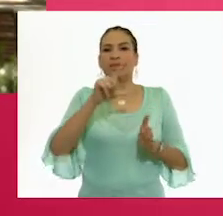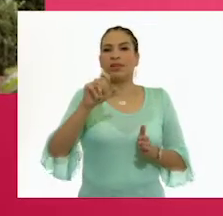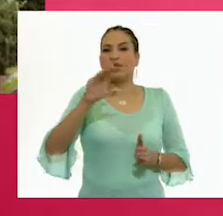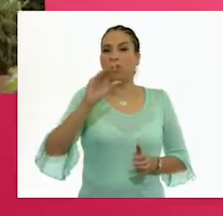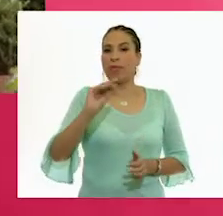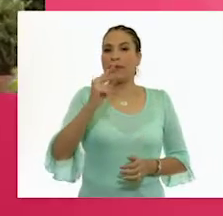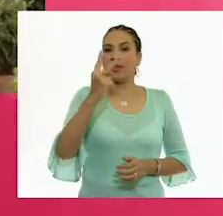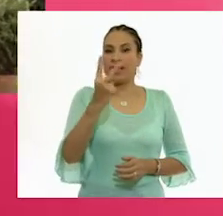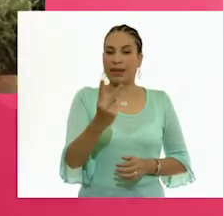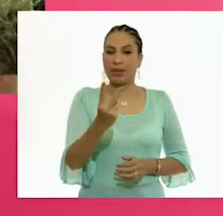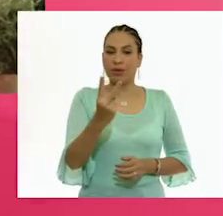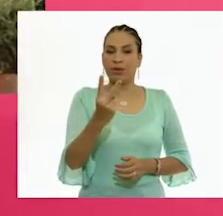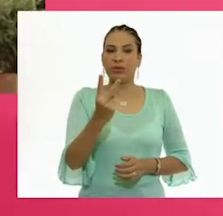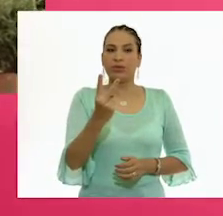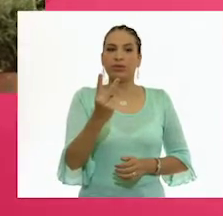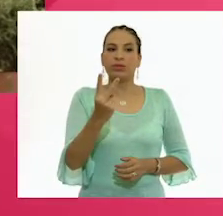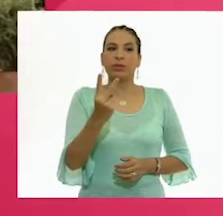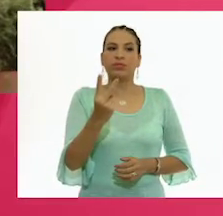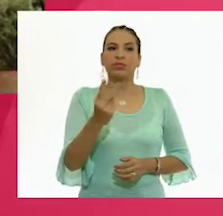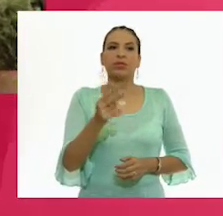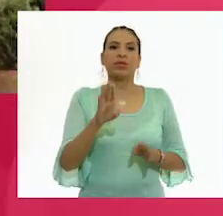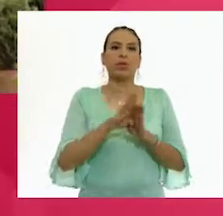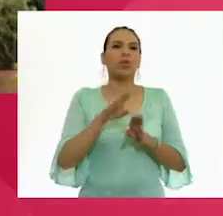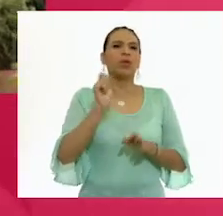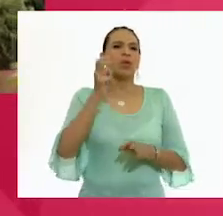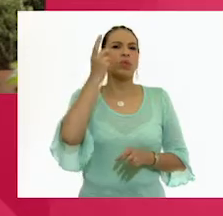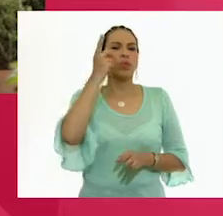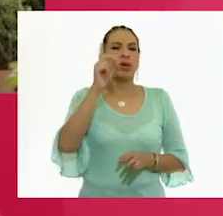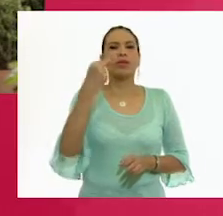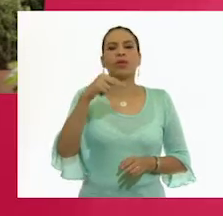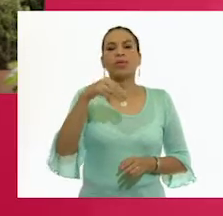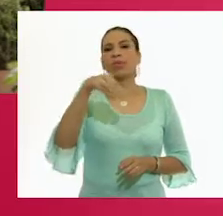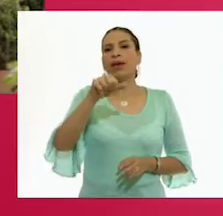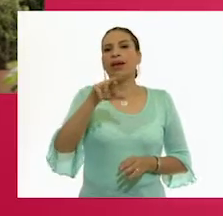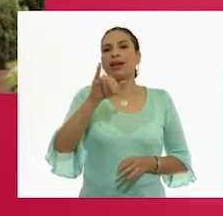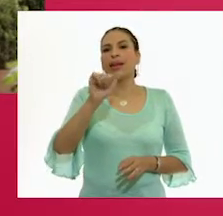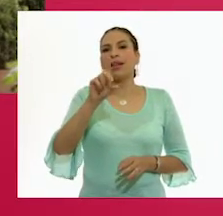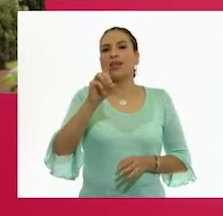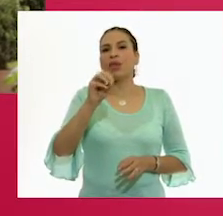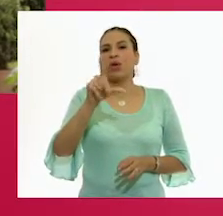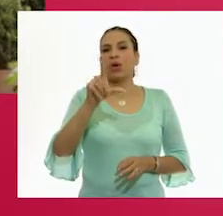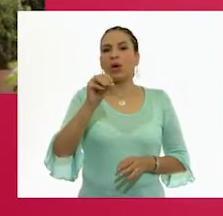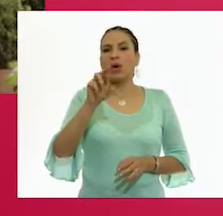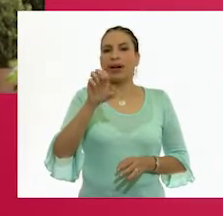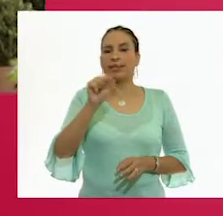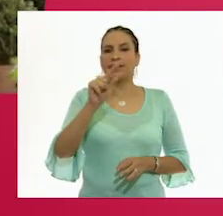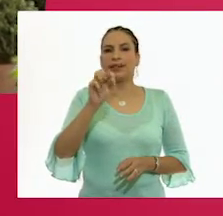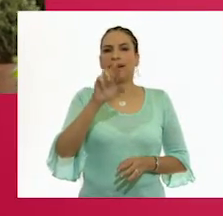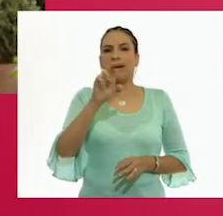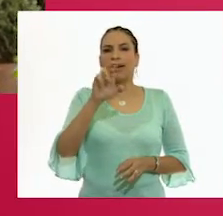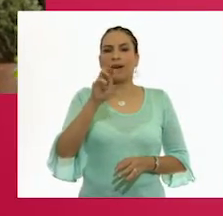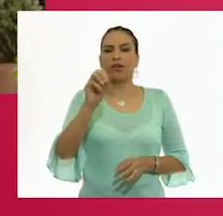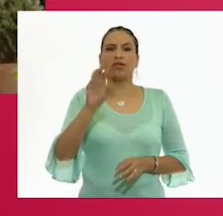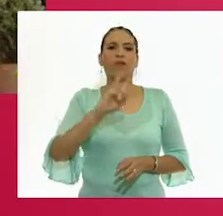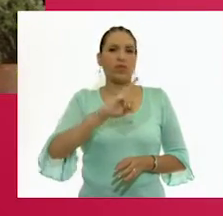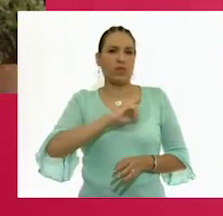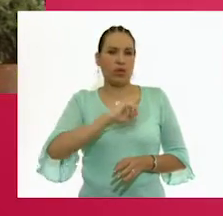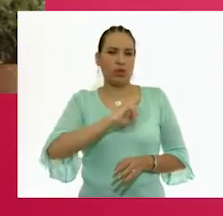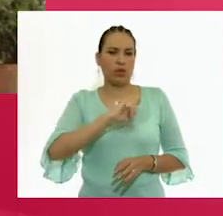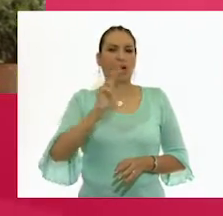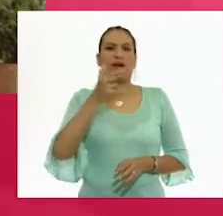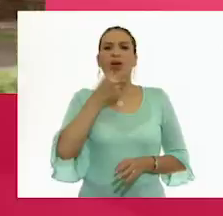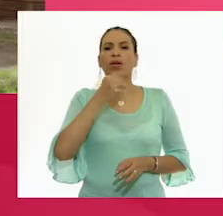1792, era la dueña, era María Dolores Terreros, viuda del